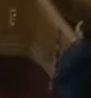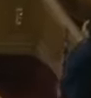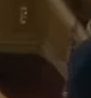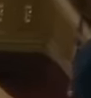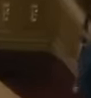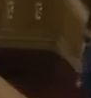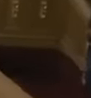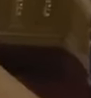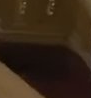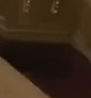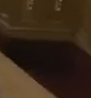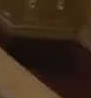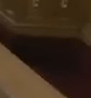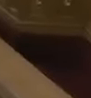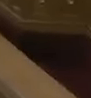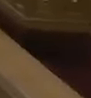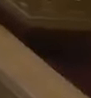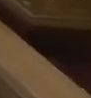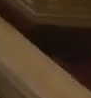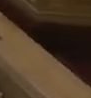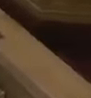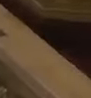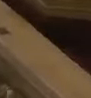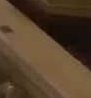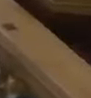tardes, queridos